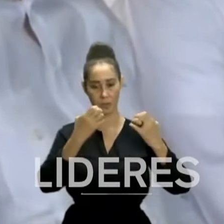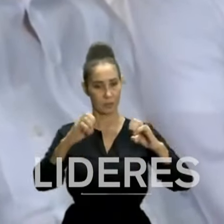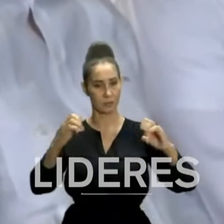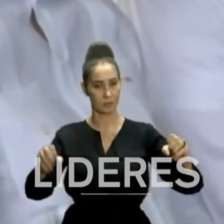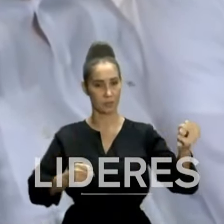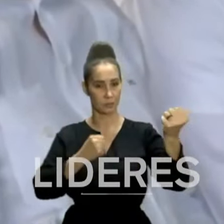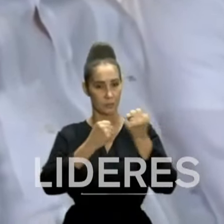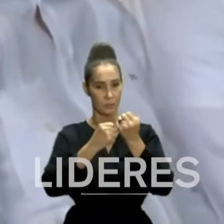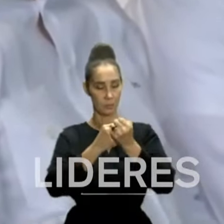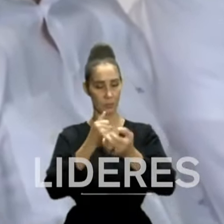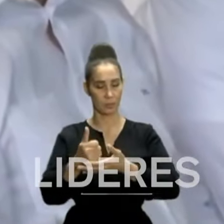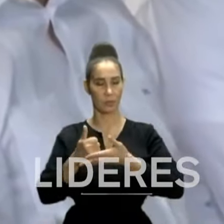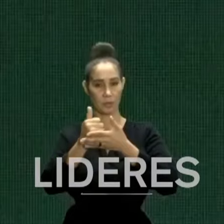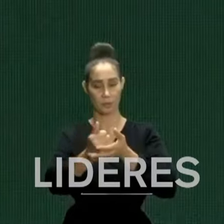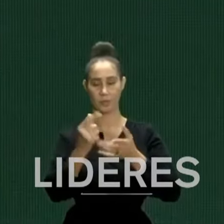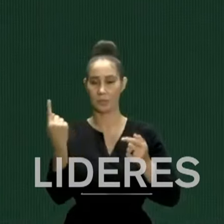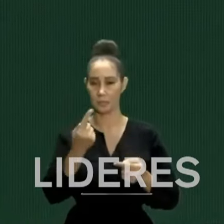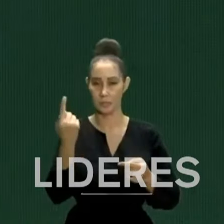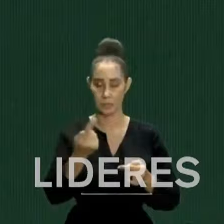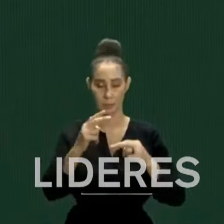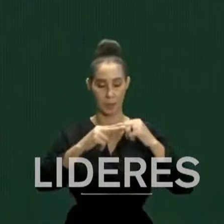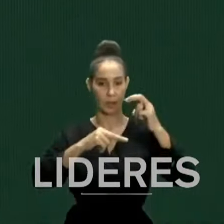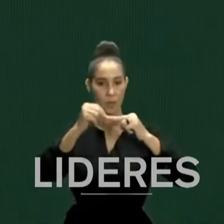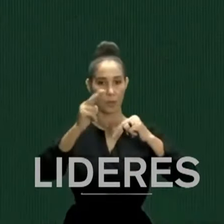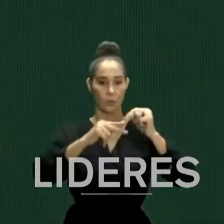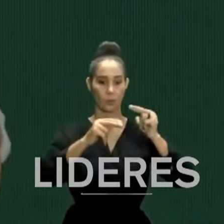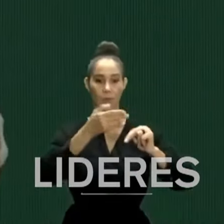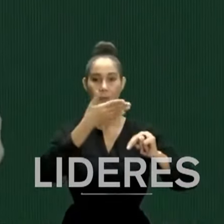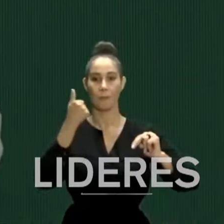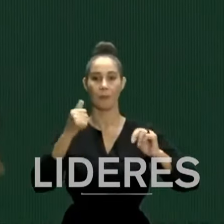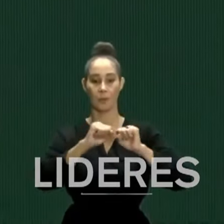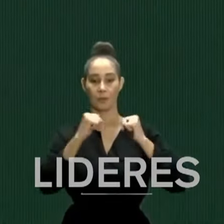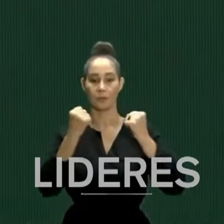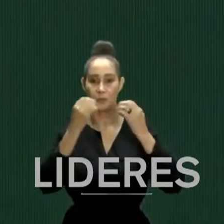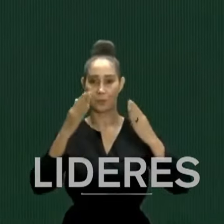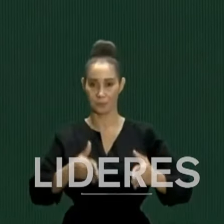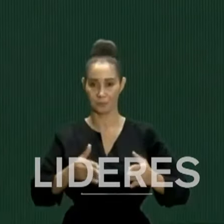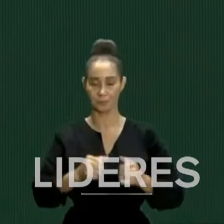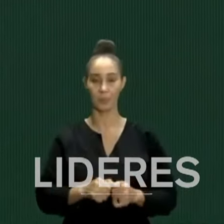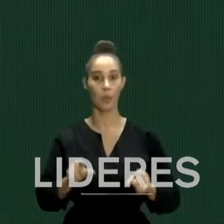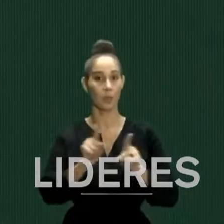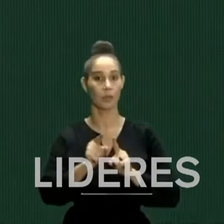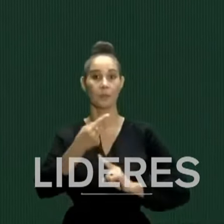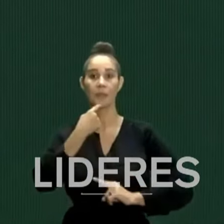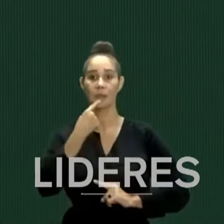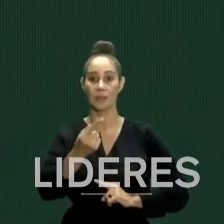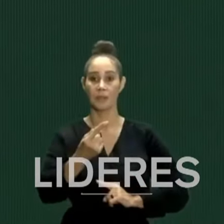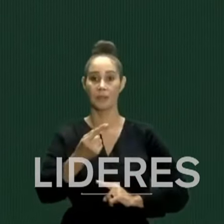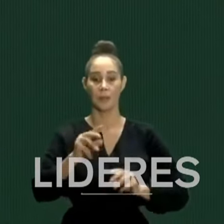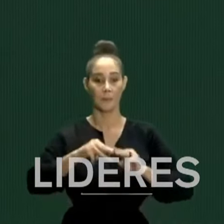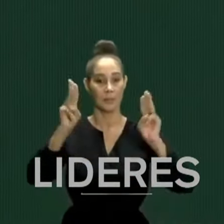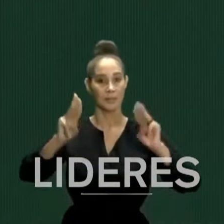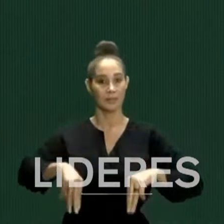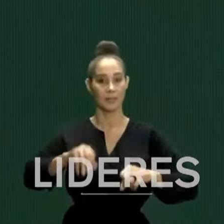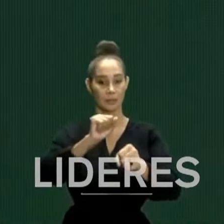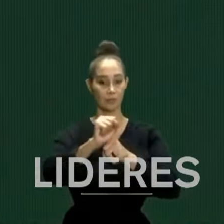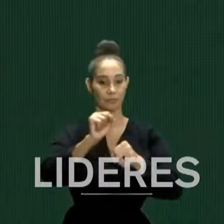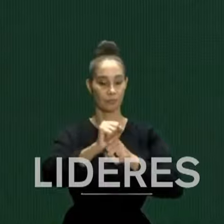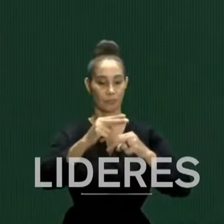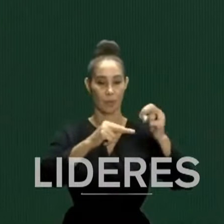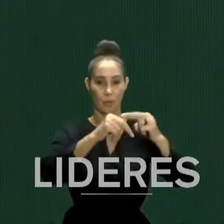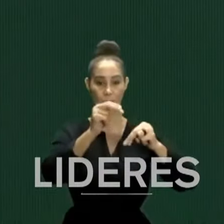para darnos y acompañarnos en la construcción de esta mejor ciudad. Pero también También hay que decir que el Ministerio de Obras